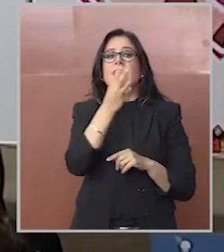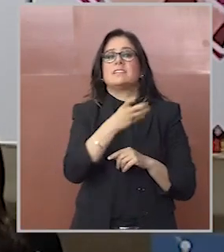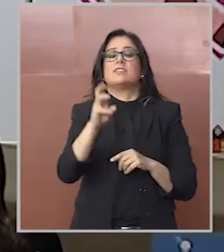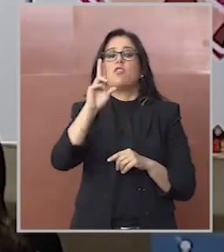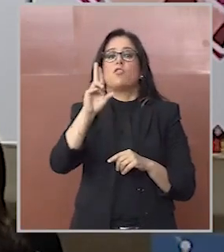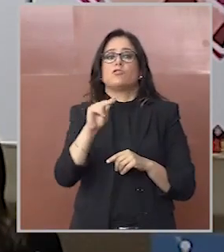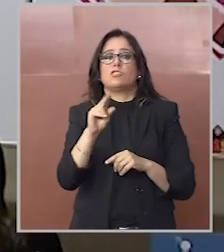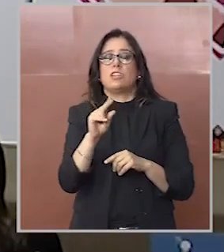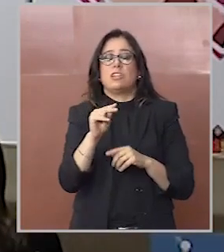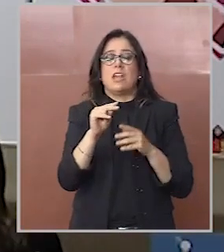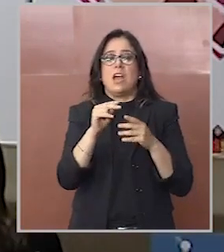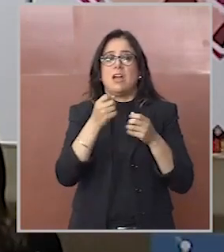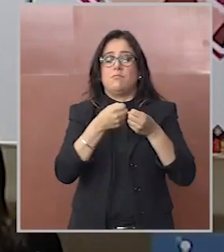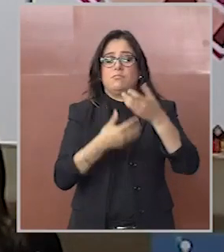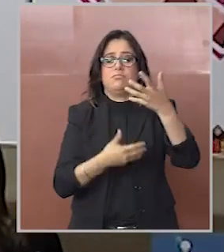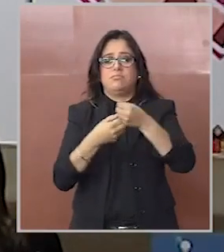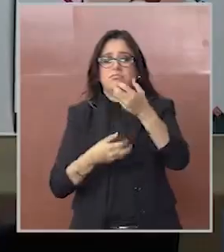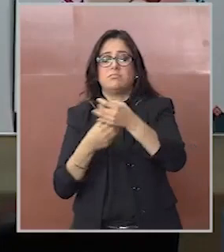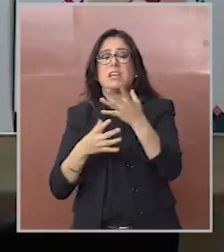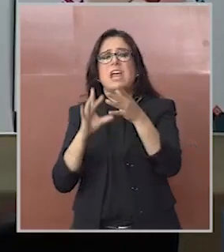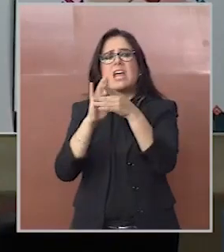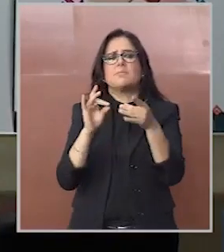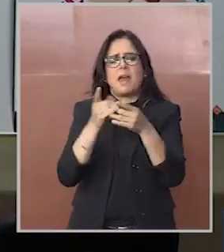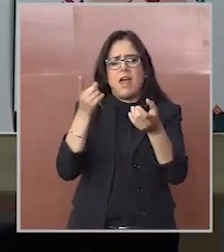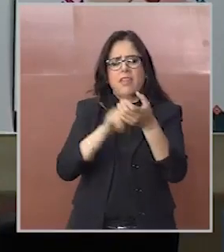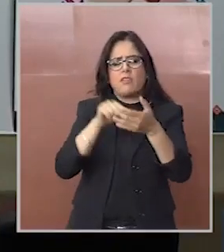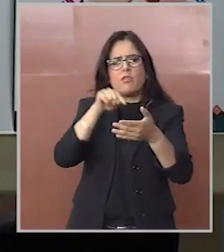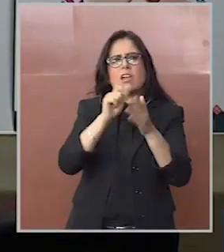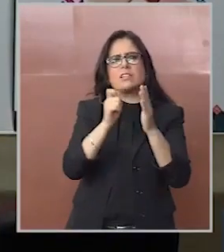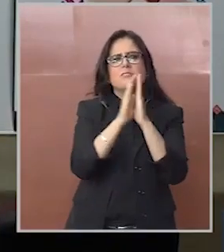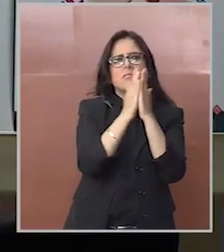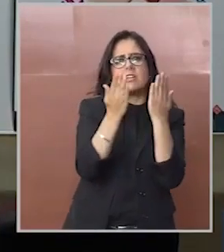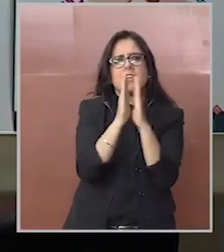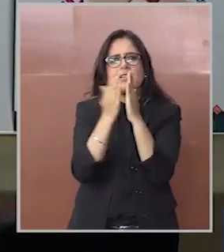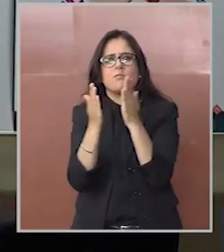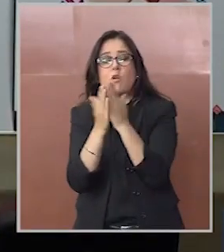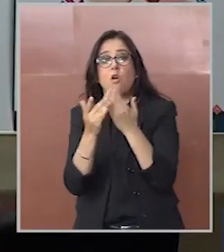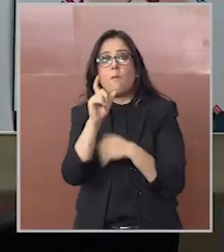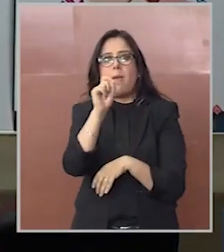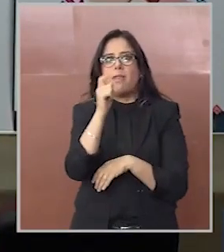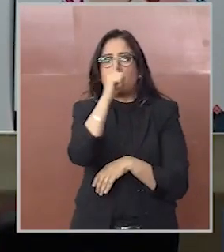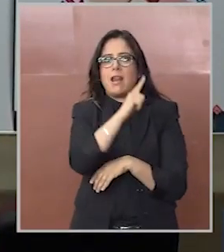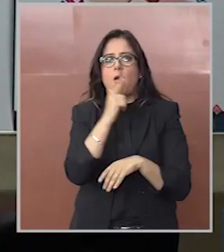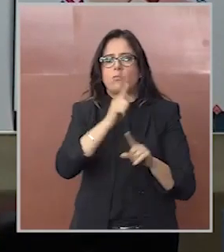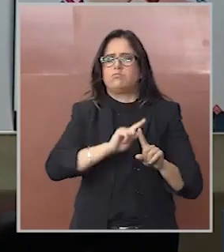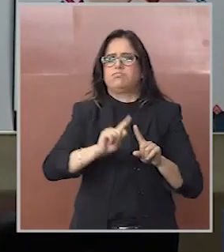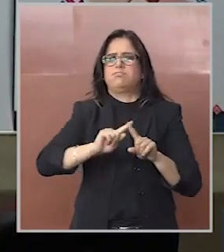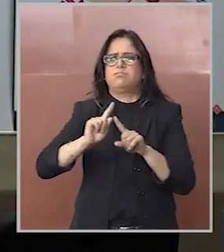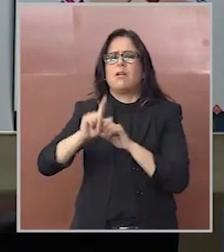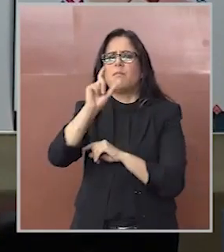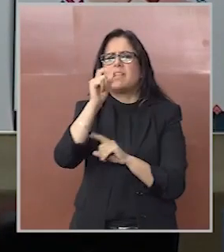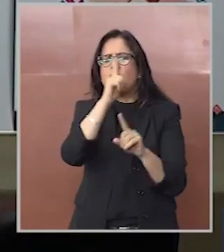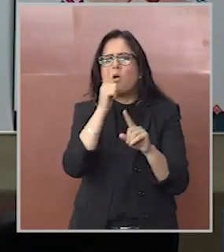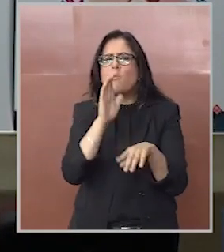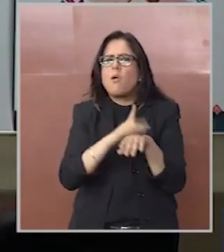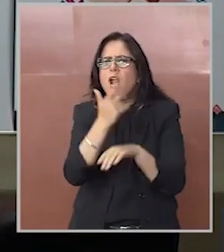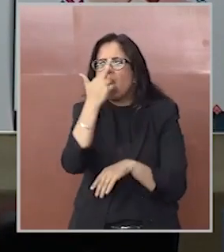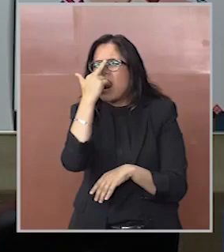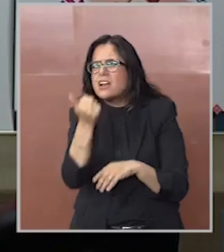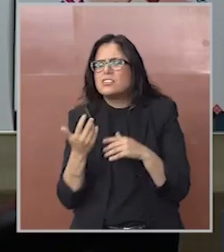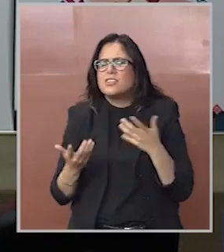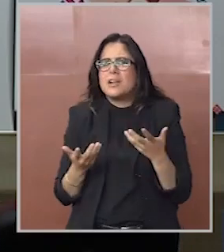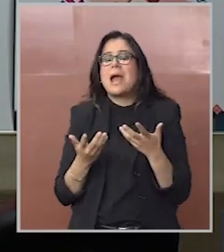de 380 audios que explican el contenido de estas guías en 20 lenguas eh Por qué